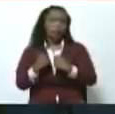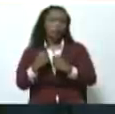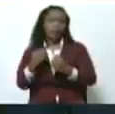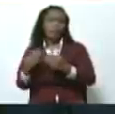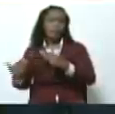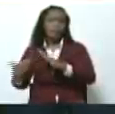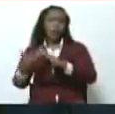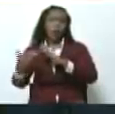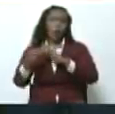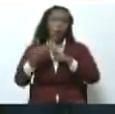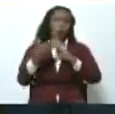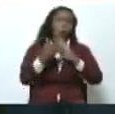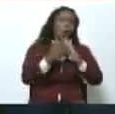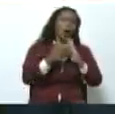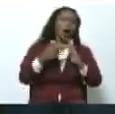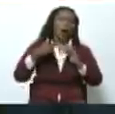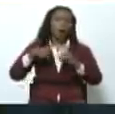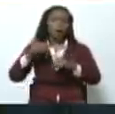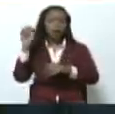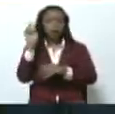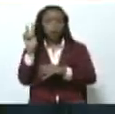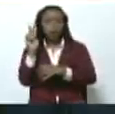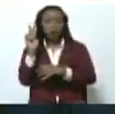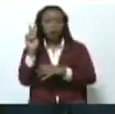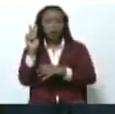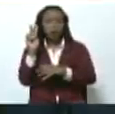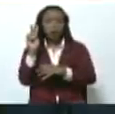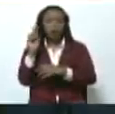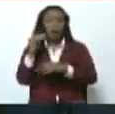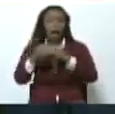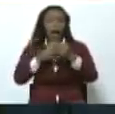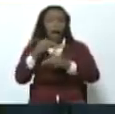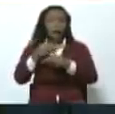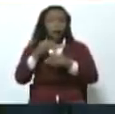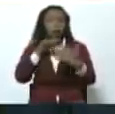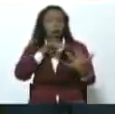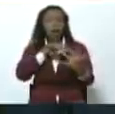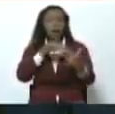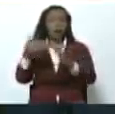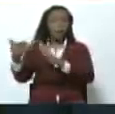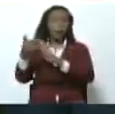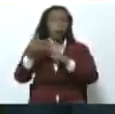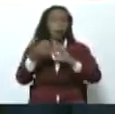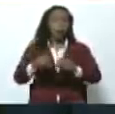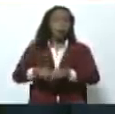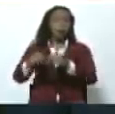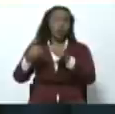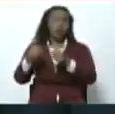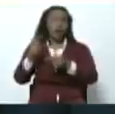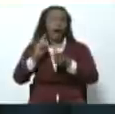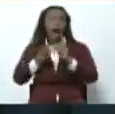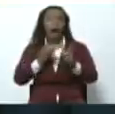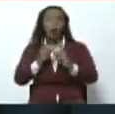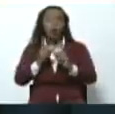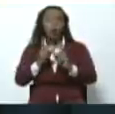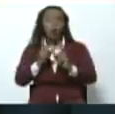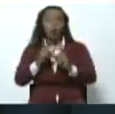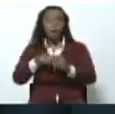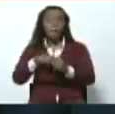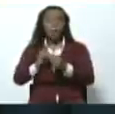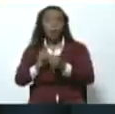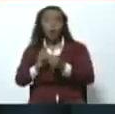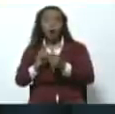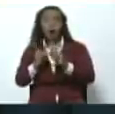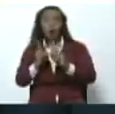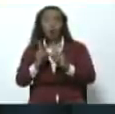metido a nuestro país. Le meten una guerra para destruirlo y luego sacan algunos candidatos para